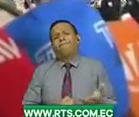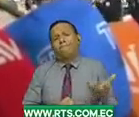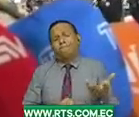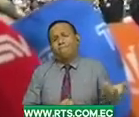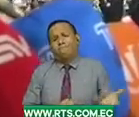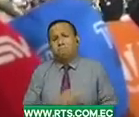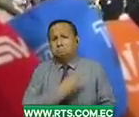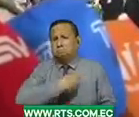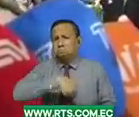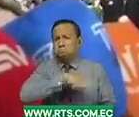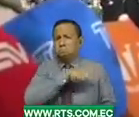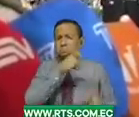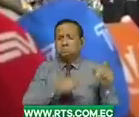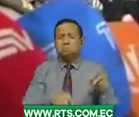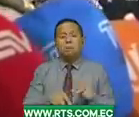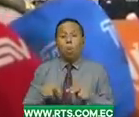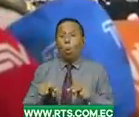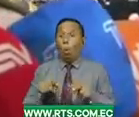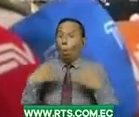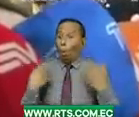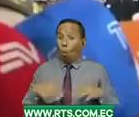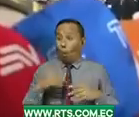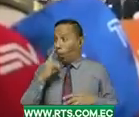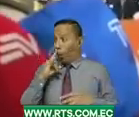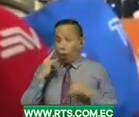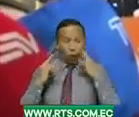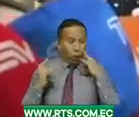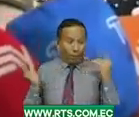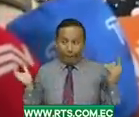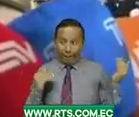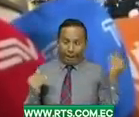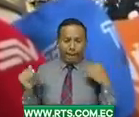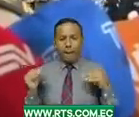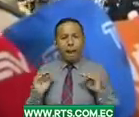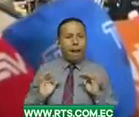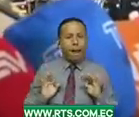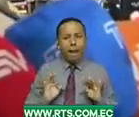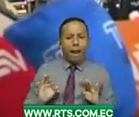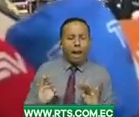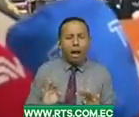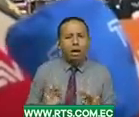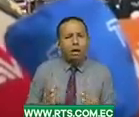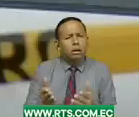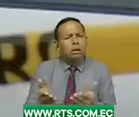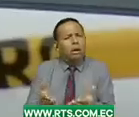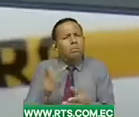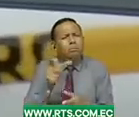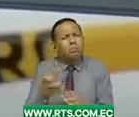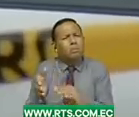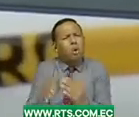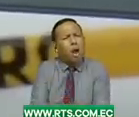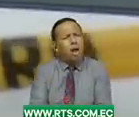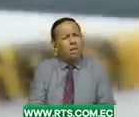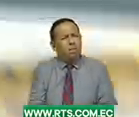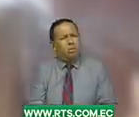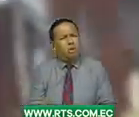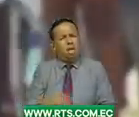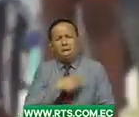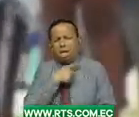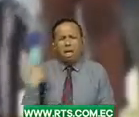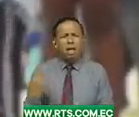toman como un espectáculo y traen a menores de edad a observar un levantamiento de cadáver o un hecho de violencia. Es decir, existe